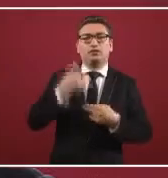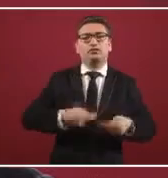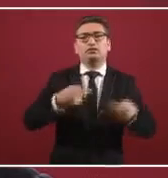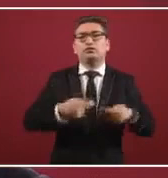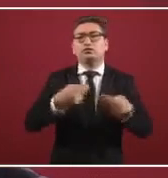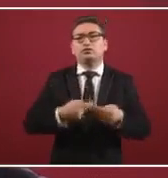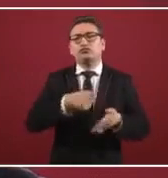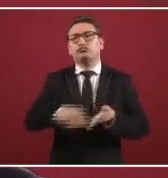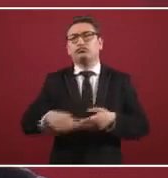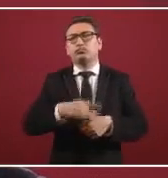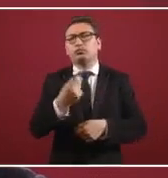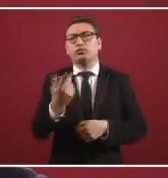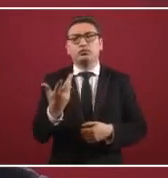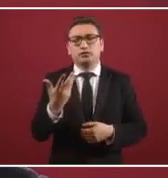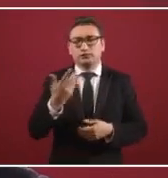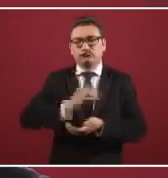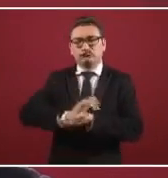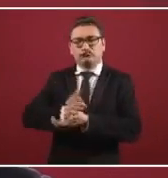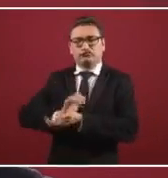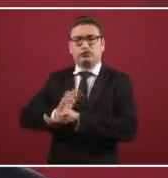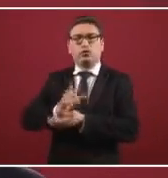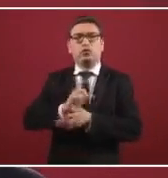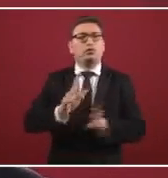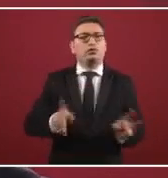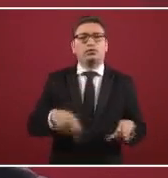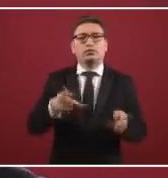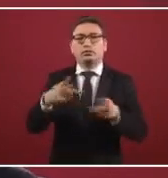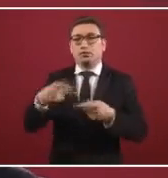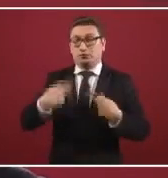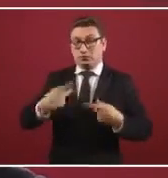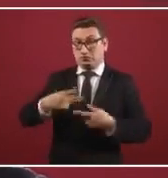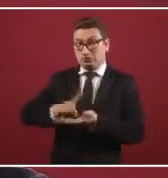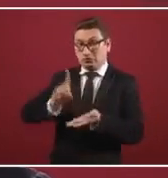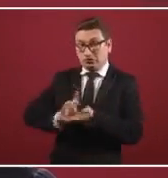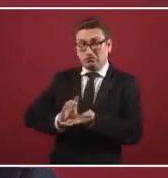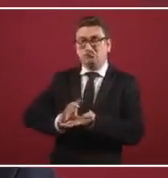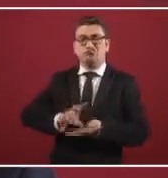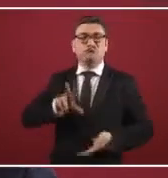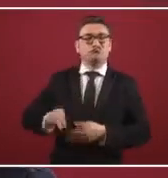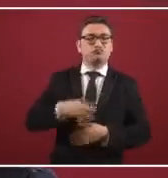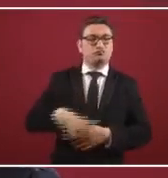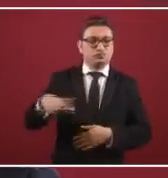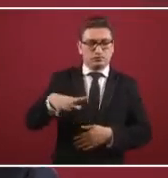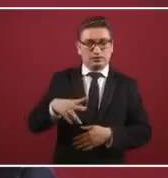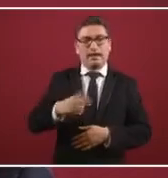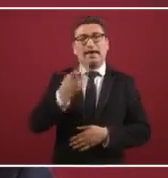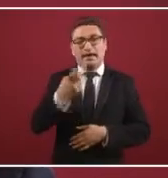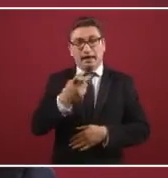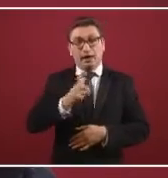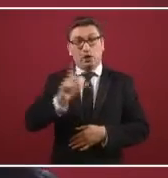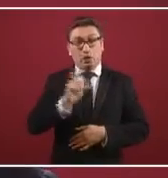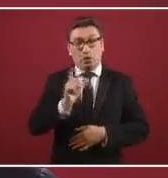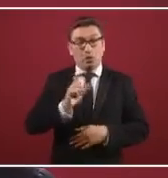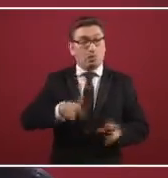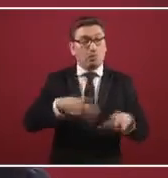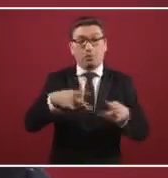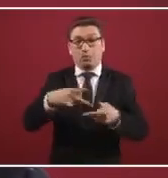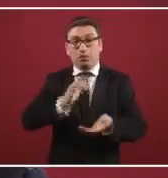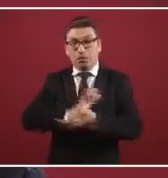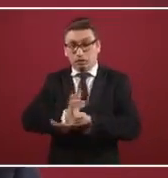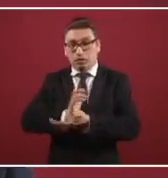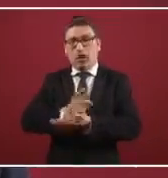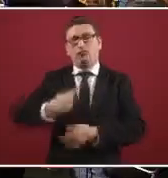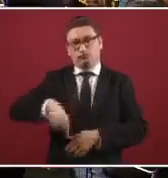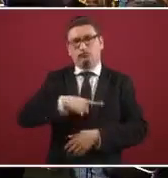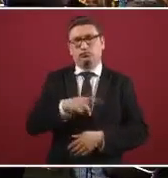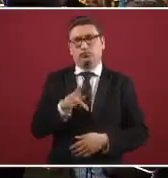por discriminar en la venta a personas con discapacidad. Entonces, cuando hay una discriminación en la venta, tenemos que